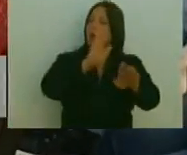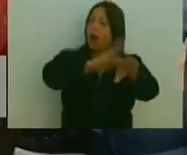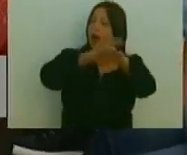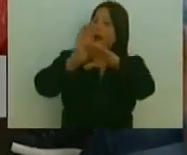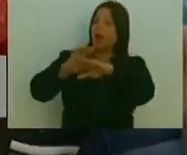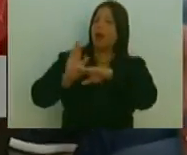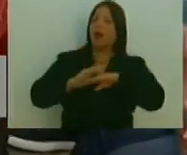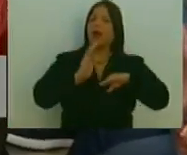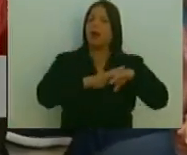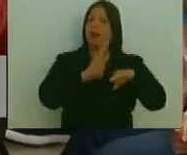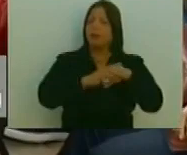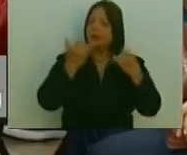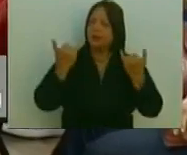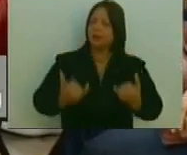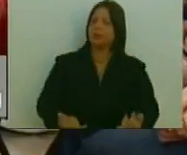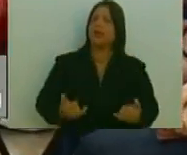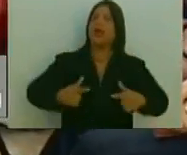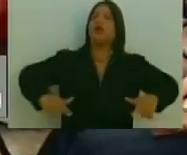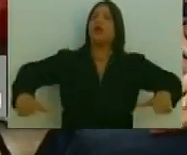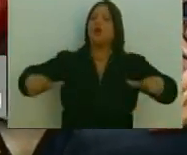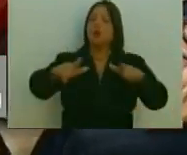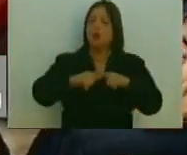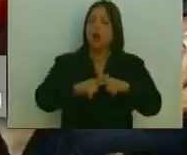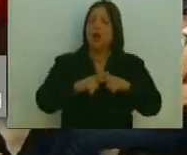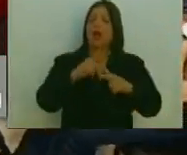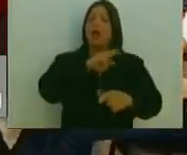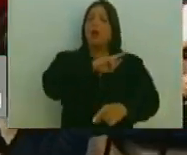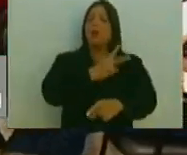están desde ya en espacios donde tienen